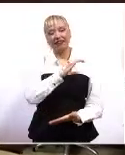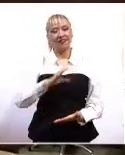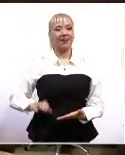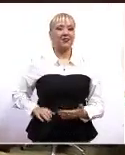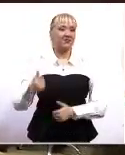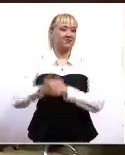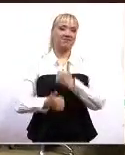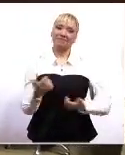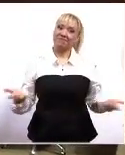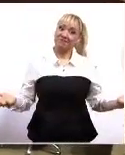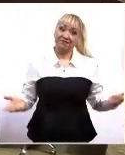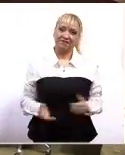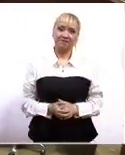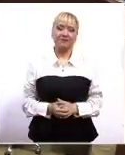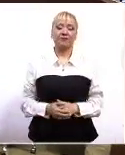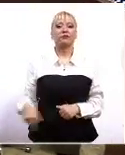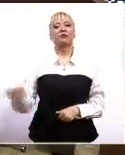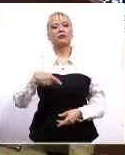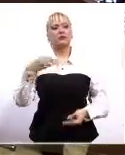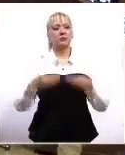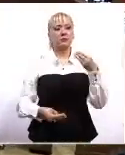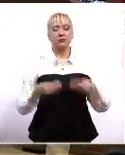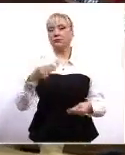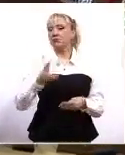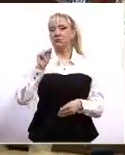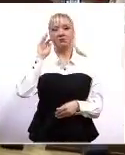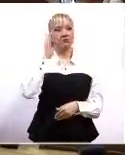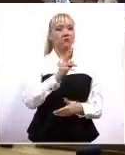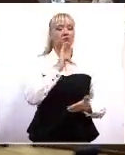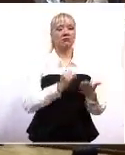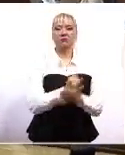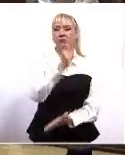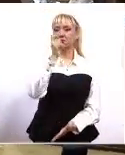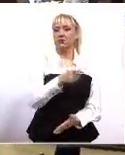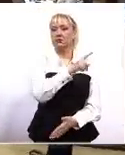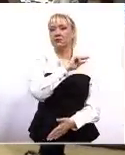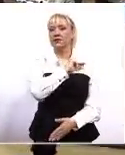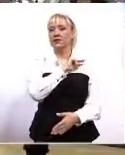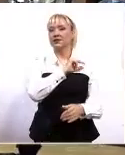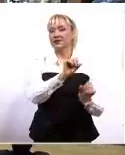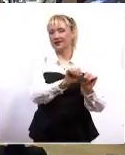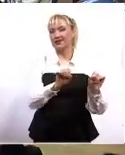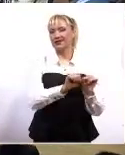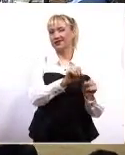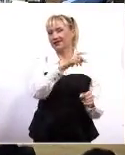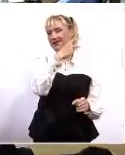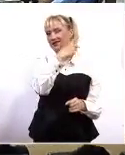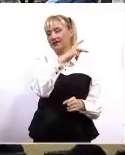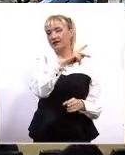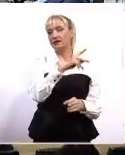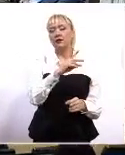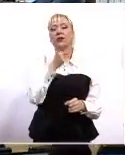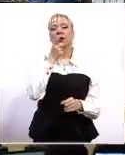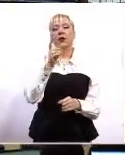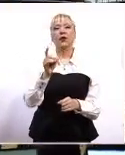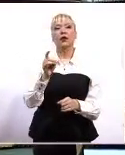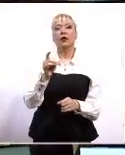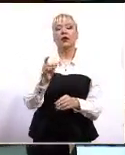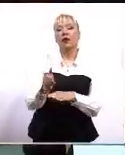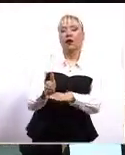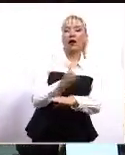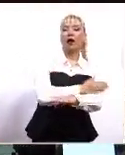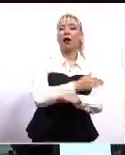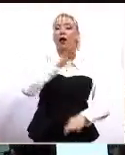asunto similar, los magistrados revocaron la sentencia de la Sala Regional Especializada que había declarado la inexistencia de actos anticipados